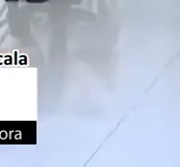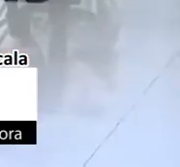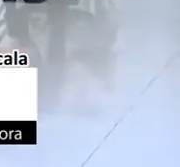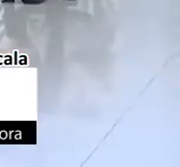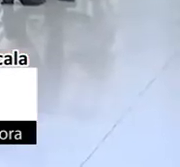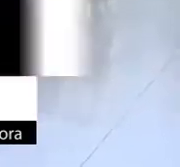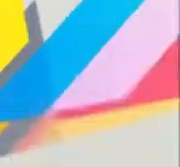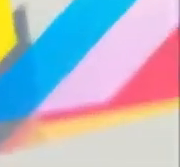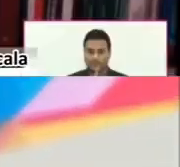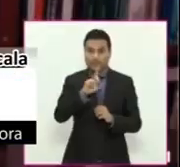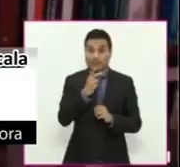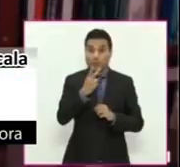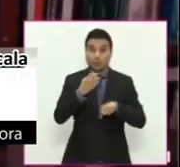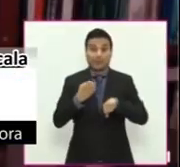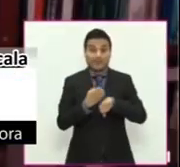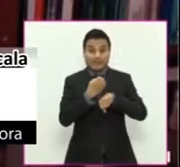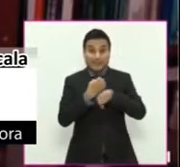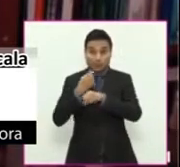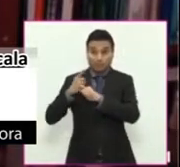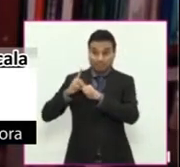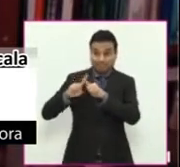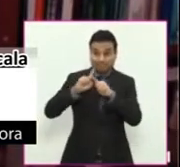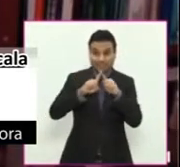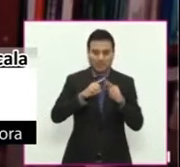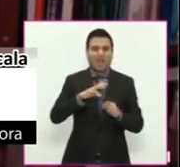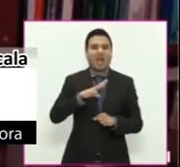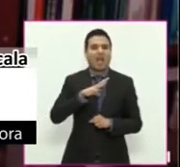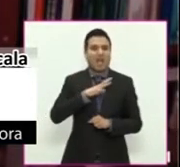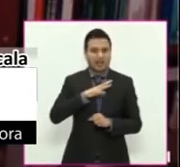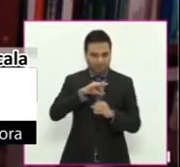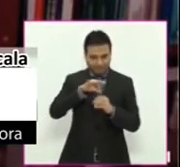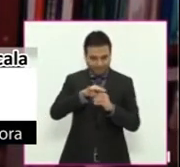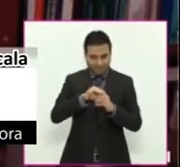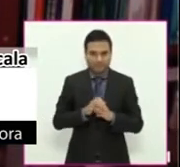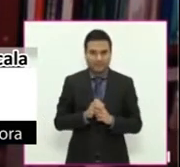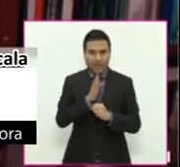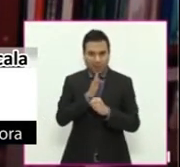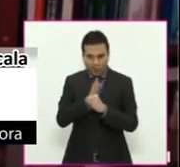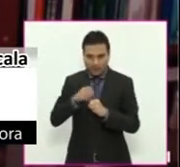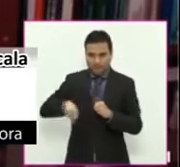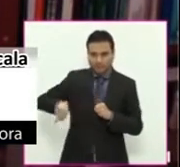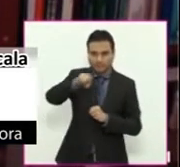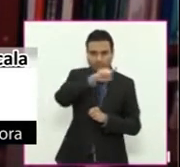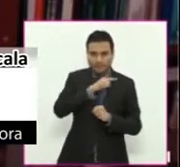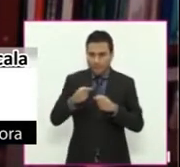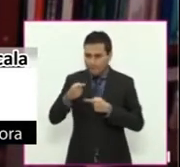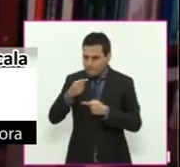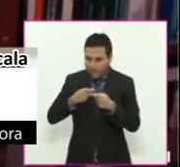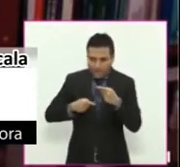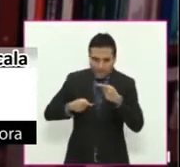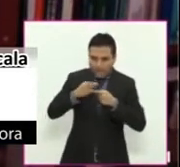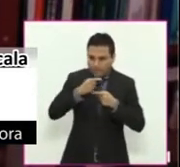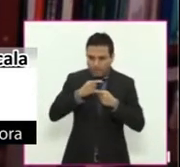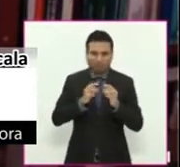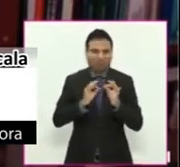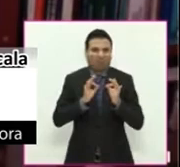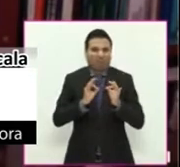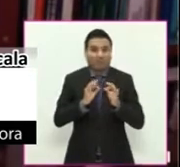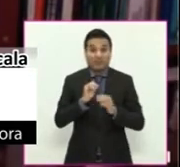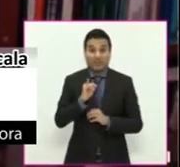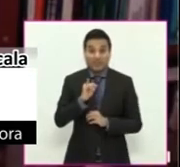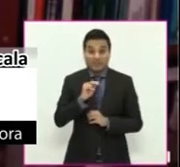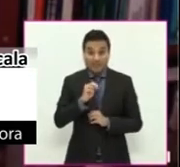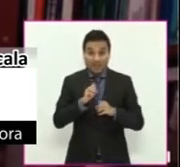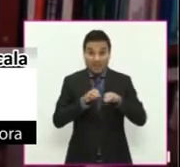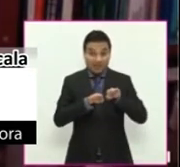del Gobierno Federal. La autoridad electoral trabaja para evitar que las elecciones sean una víctima más de la pandemia por la que atraviesa el mundo, ocasionada